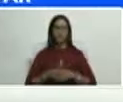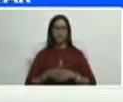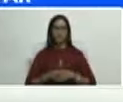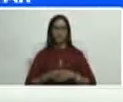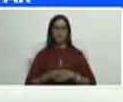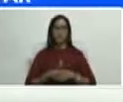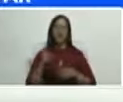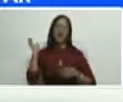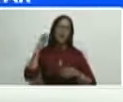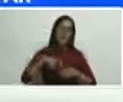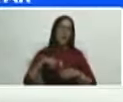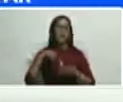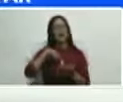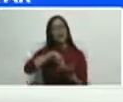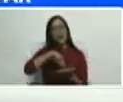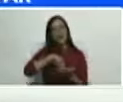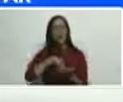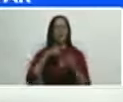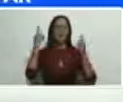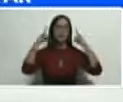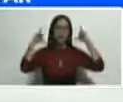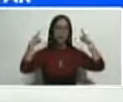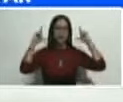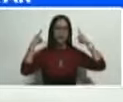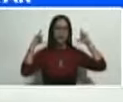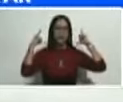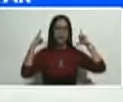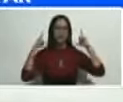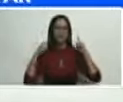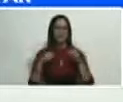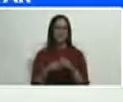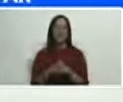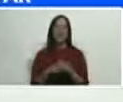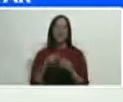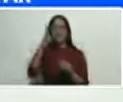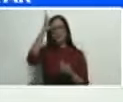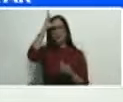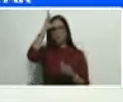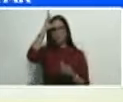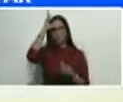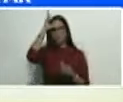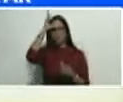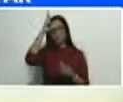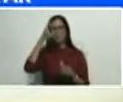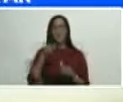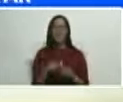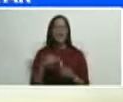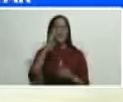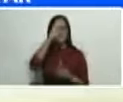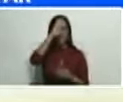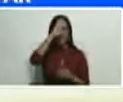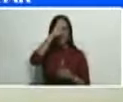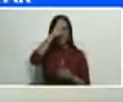en aragua en carabobo enaira en Falcón en